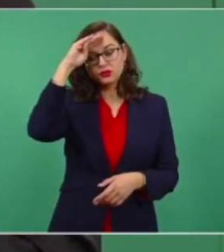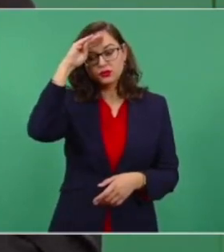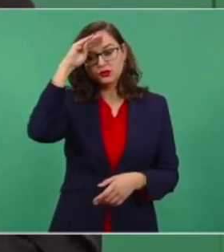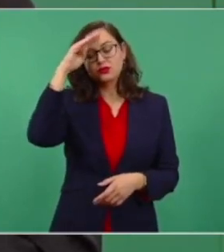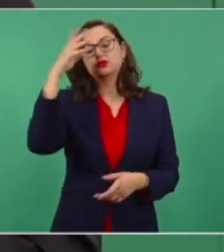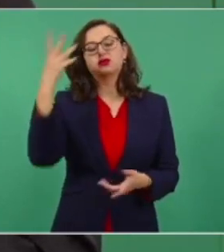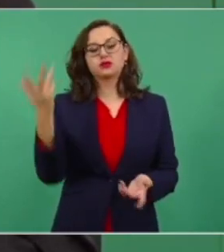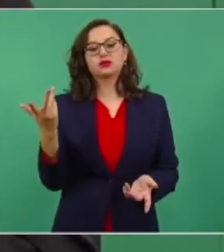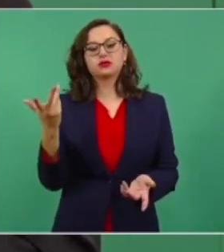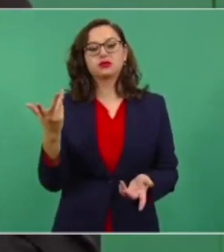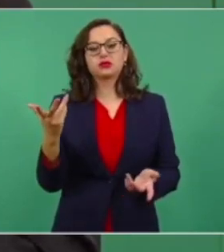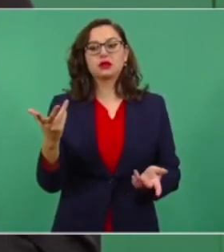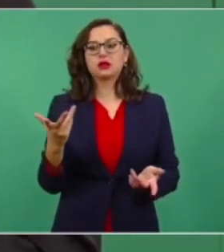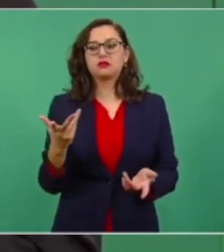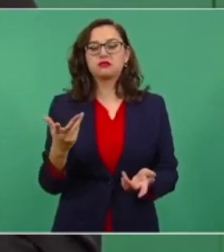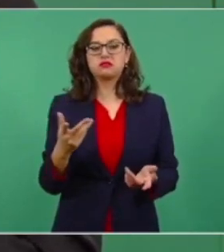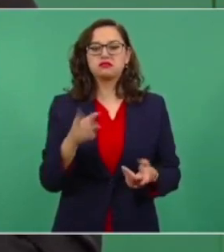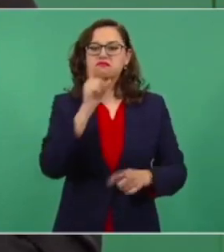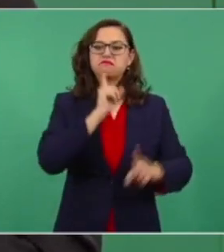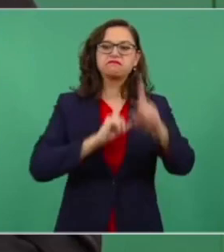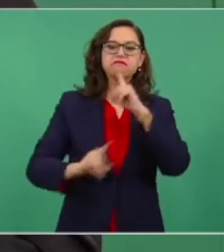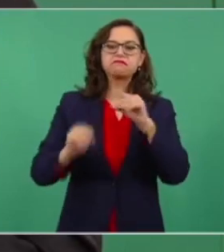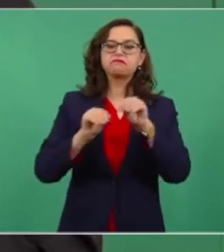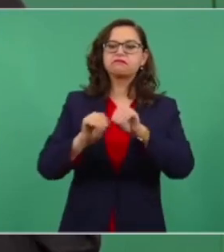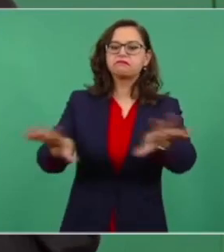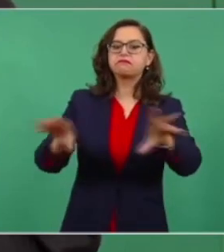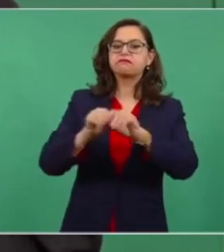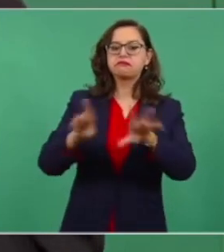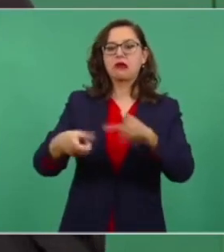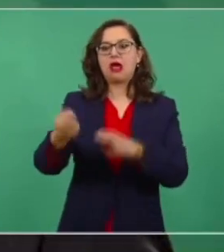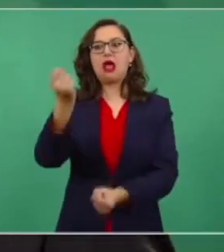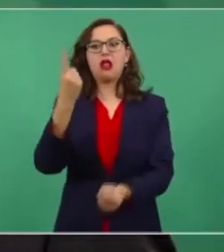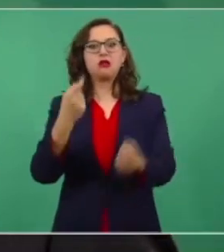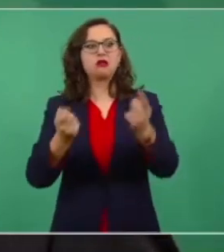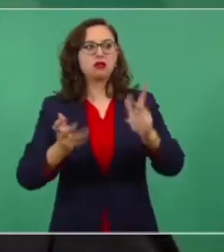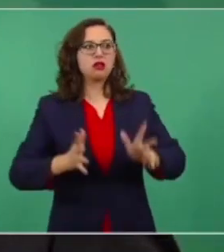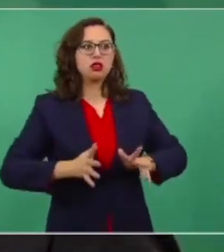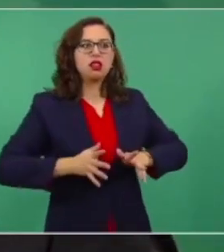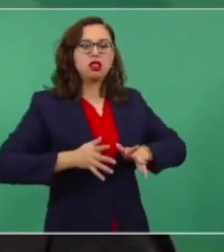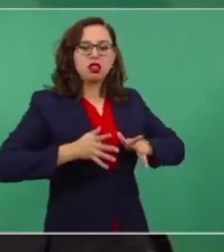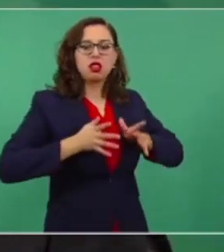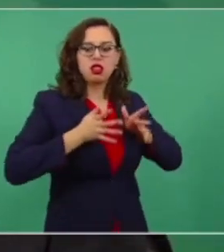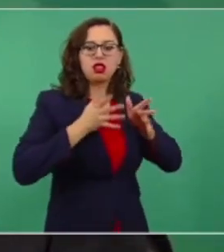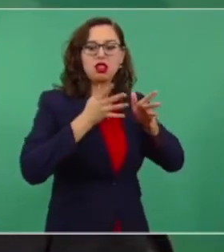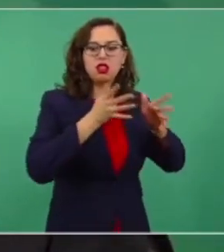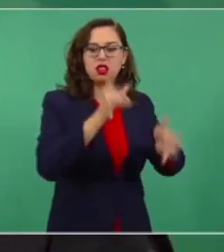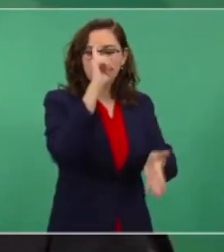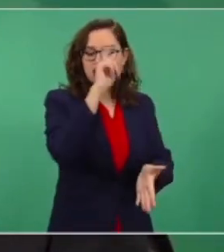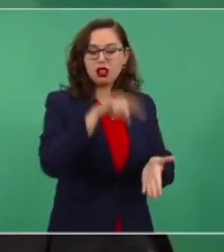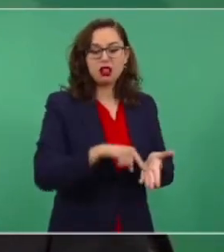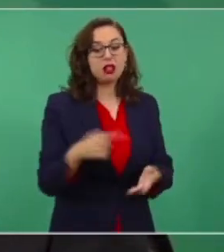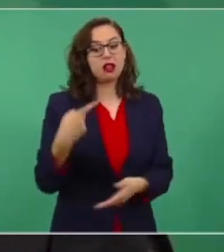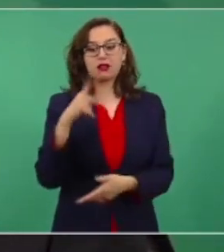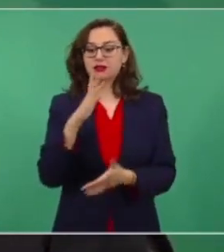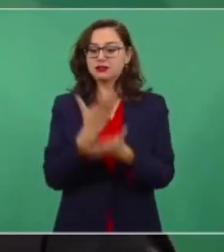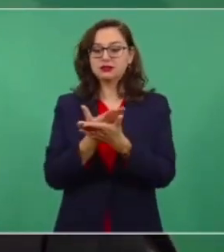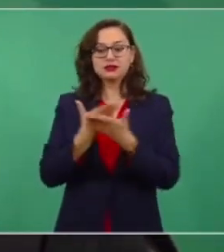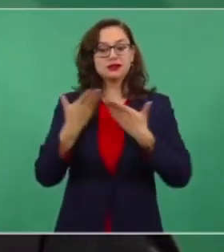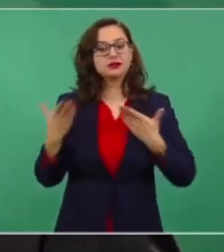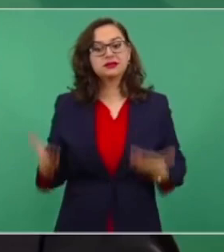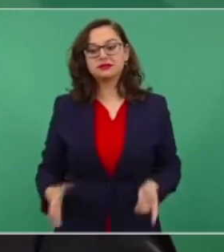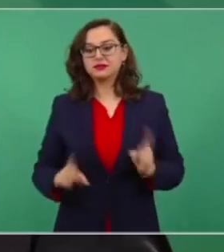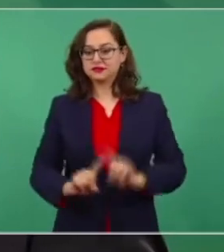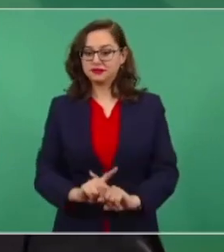todo ese plato de mentiras, pero ya estamos en otro tiempo, ya